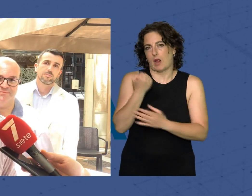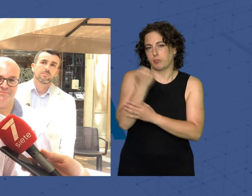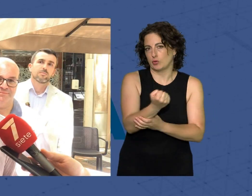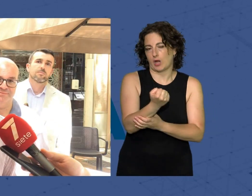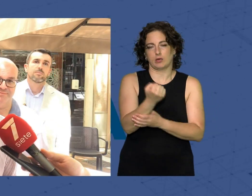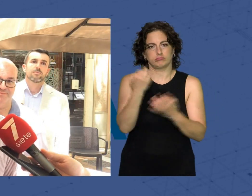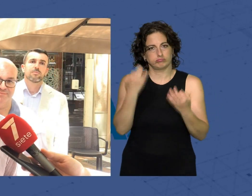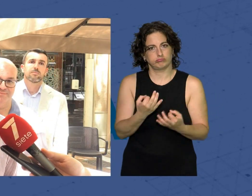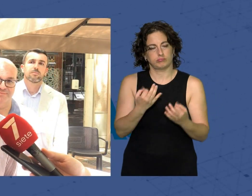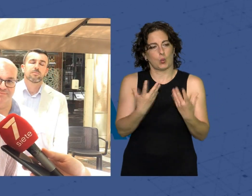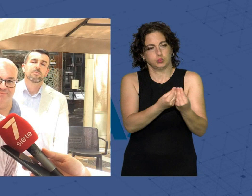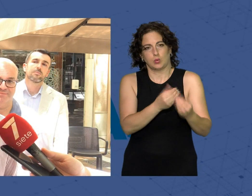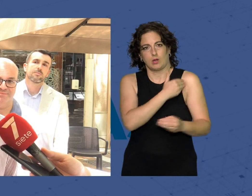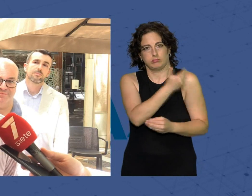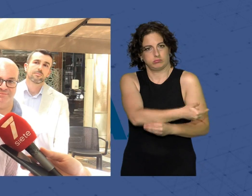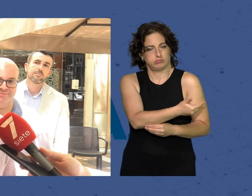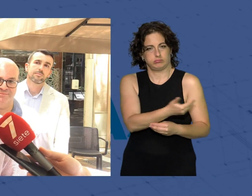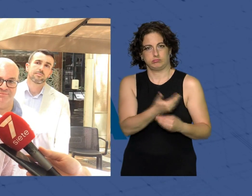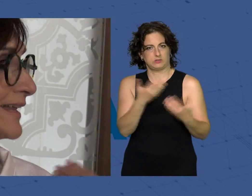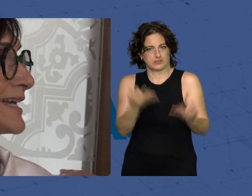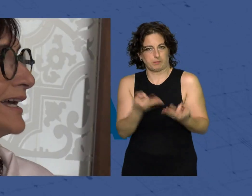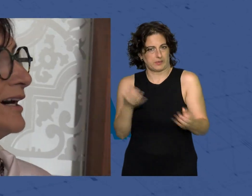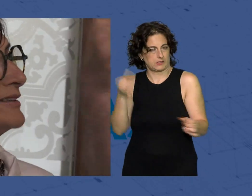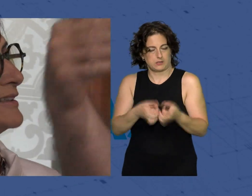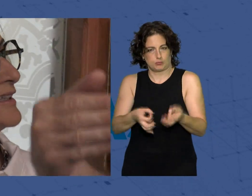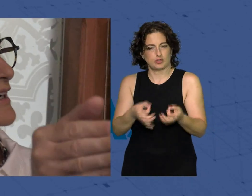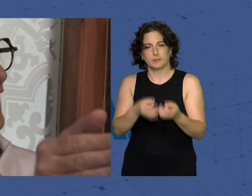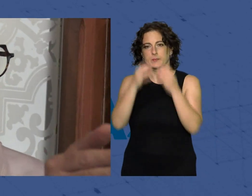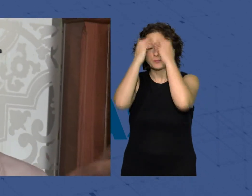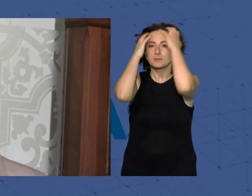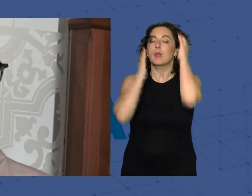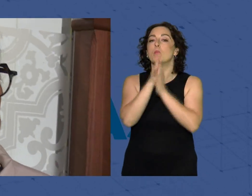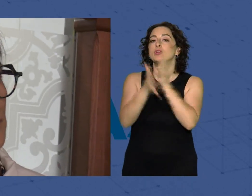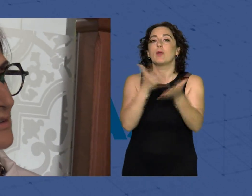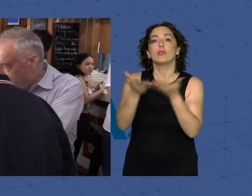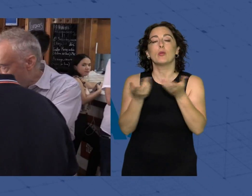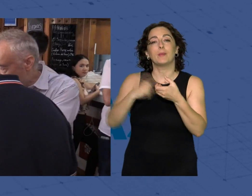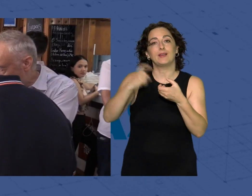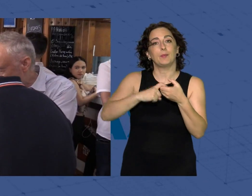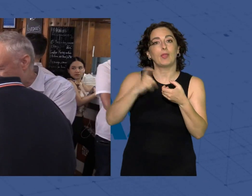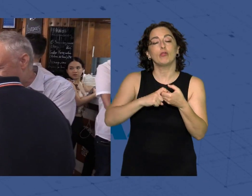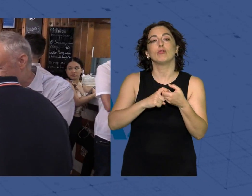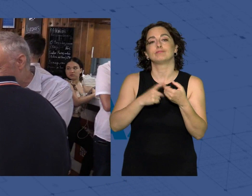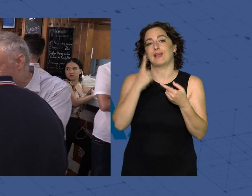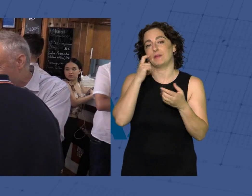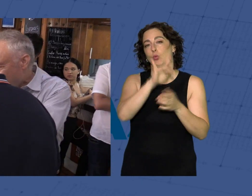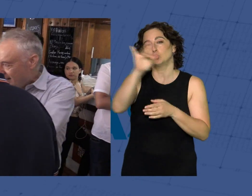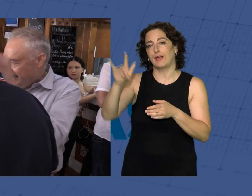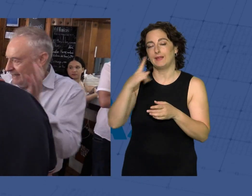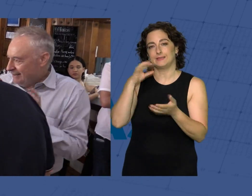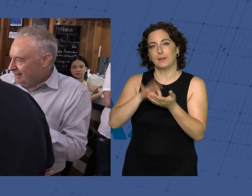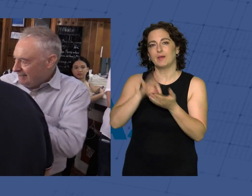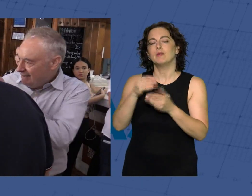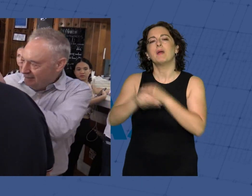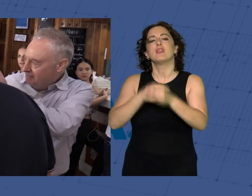reforzar y que estar junto a ellos en todo momento como ha venido siendo para motivar la participación en esta ruta de tapas por Almería se realizará un